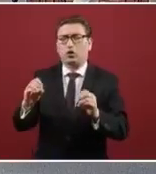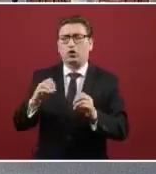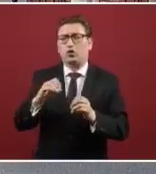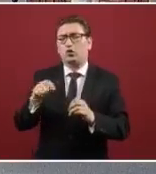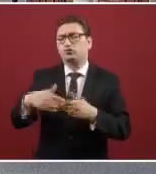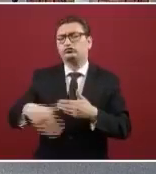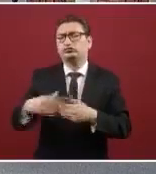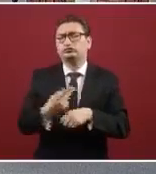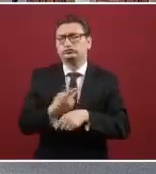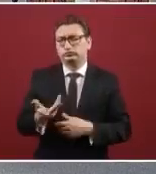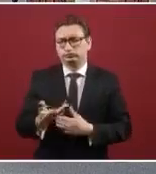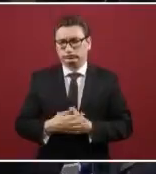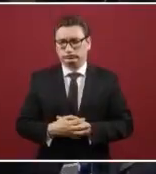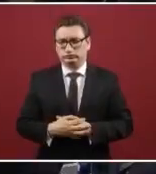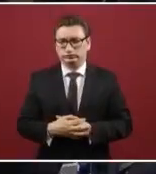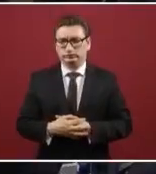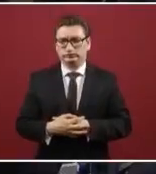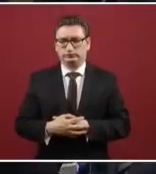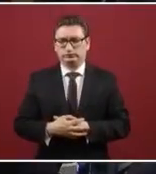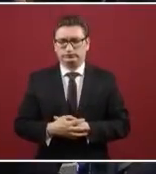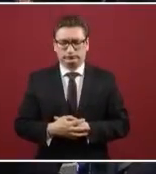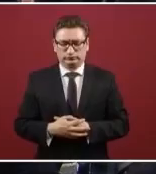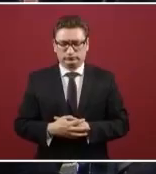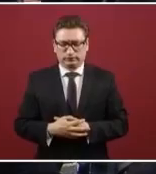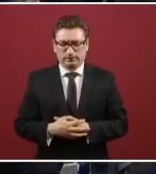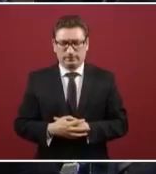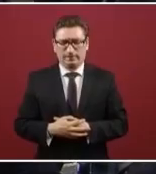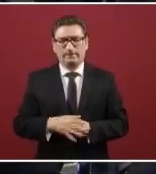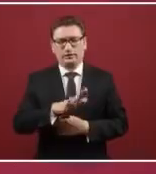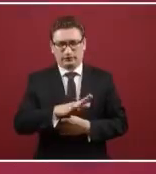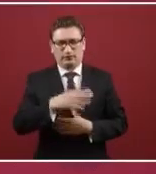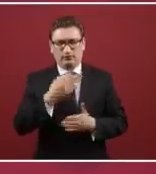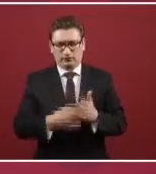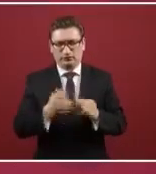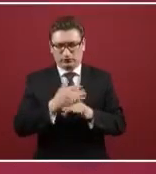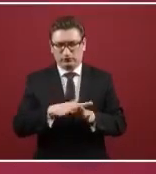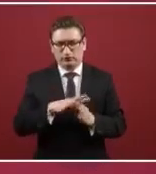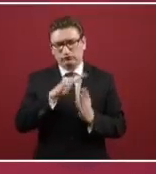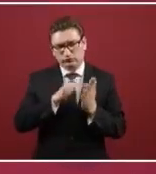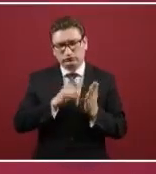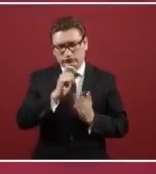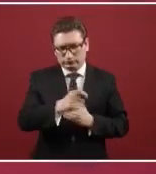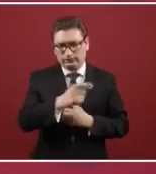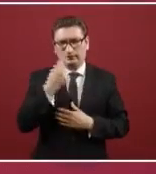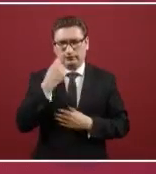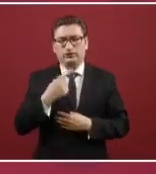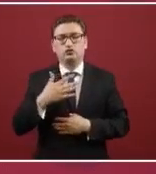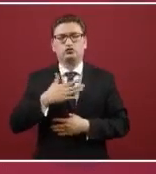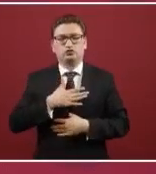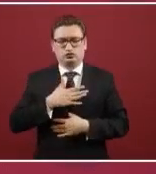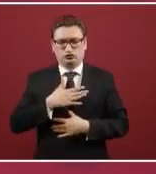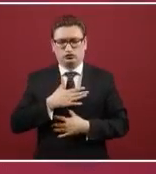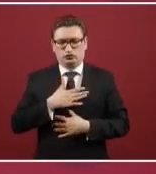pesimista usted al respecto? Gracias. Es que hay que ver la información porque yo